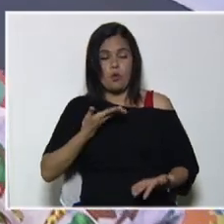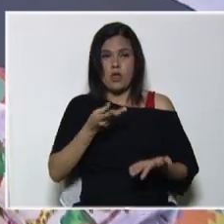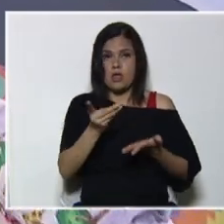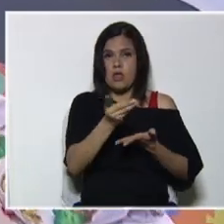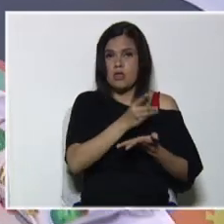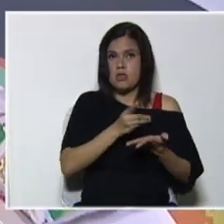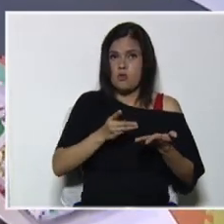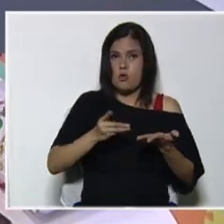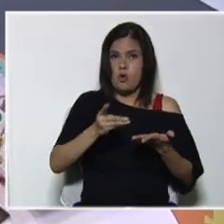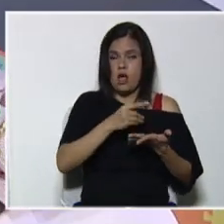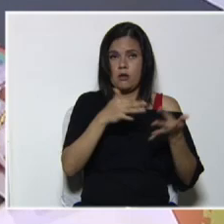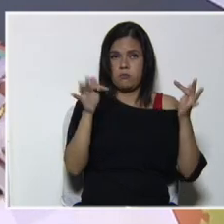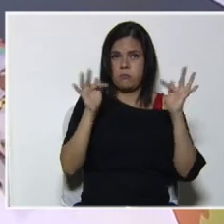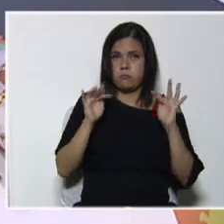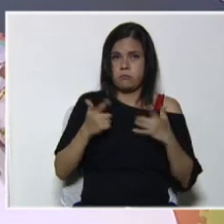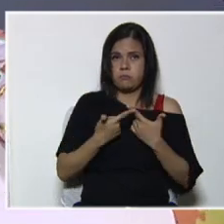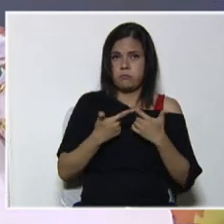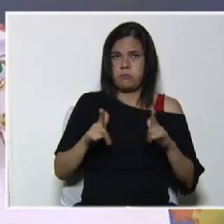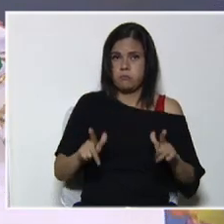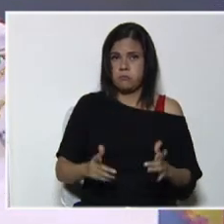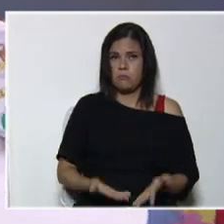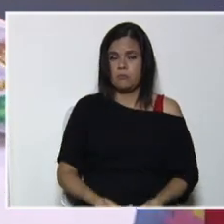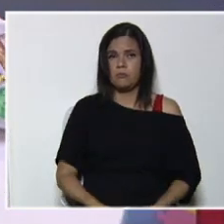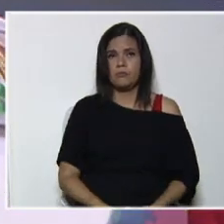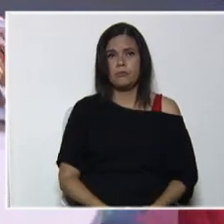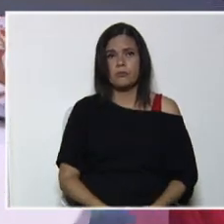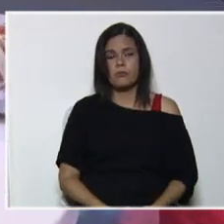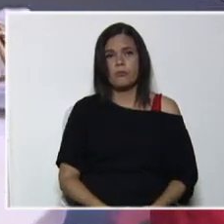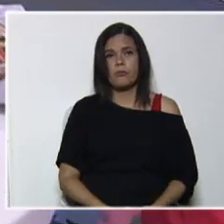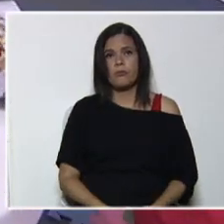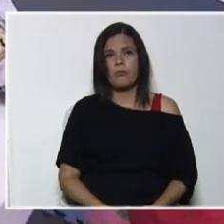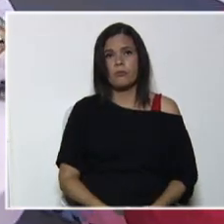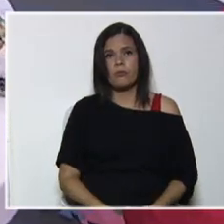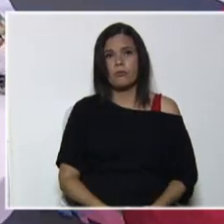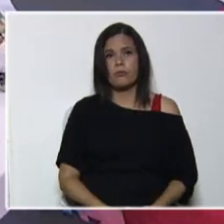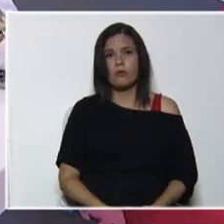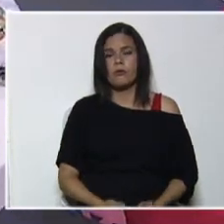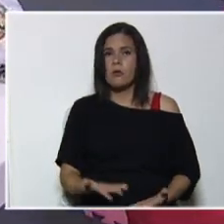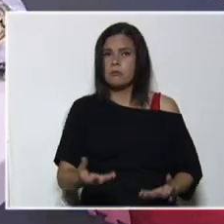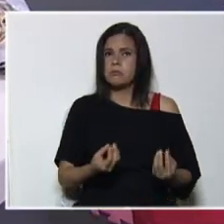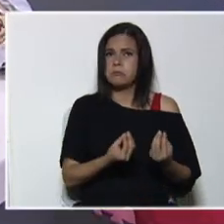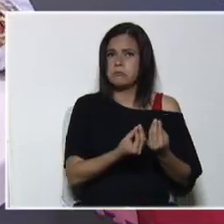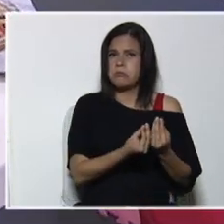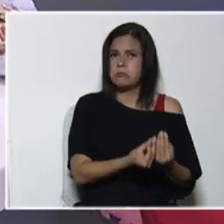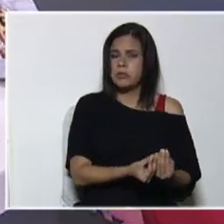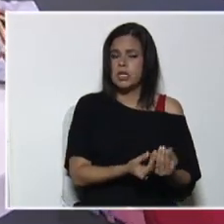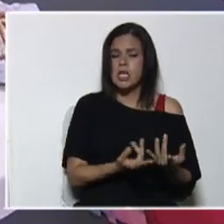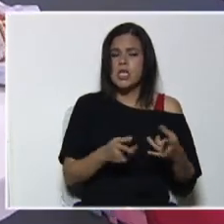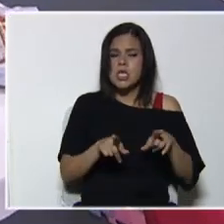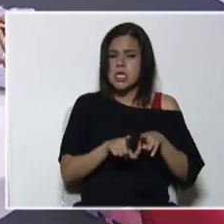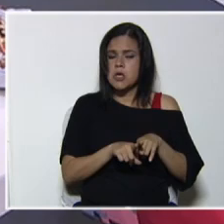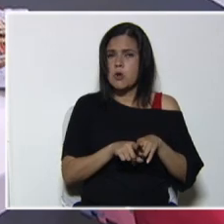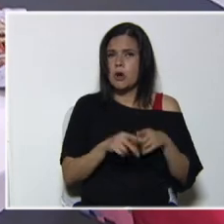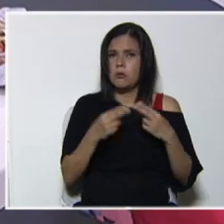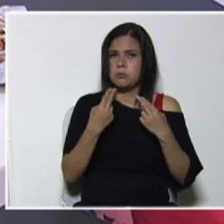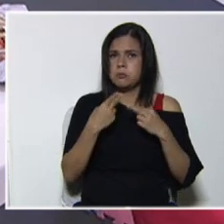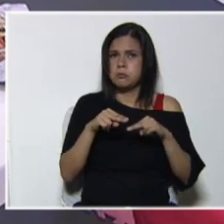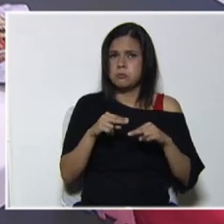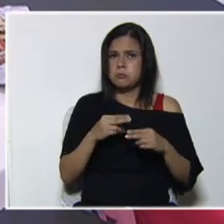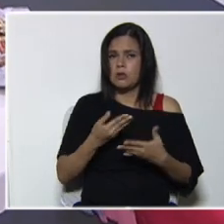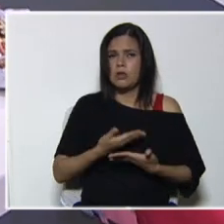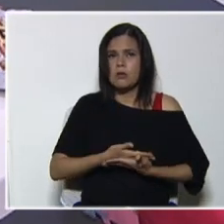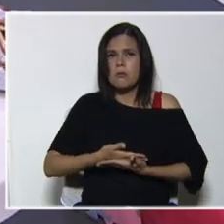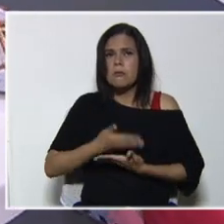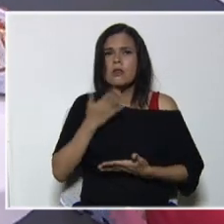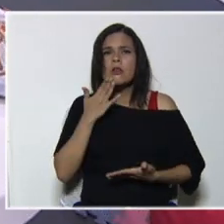forma libre, vamos a estar con ellos igual que con la etapa maternal, recordando